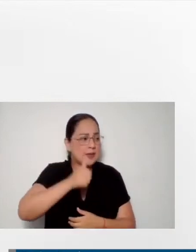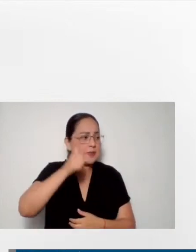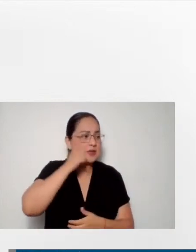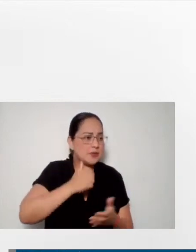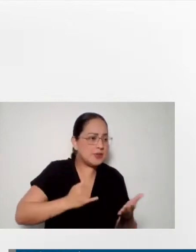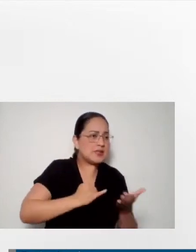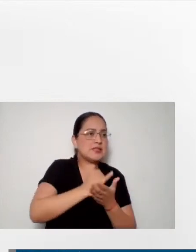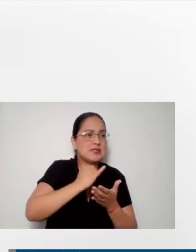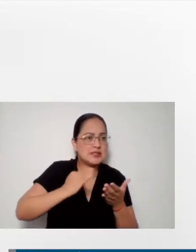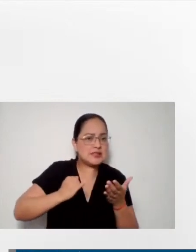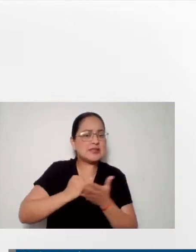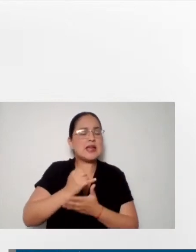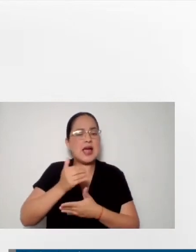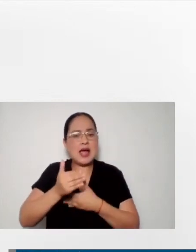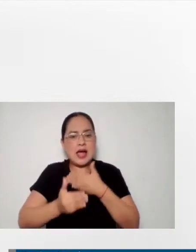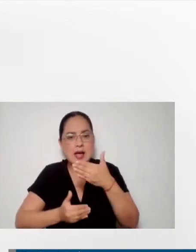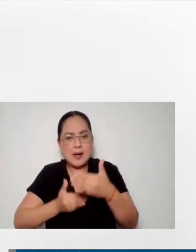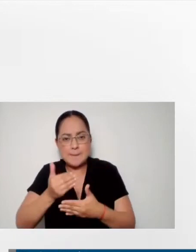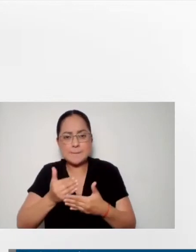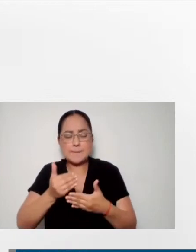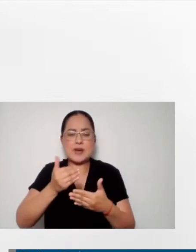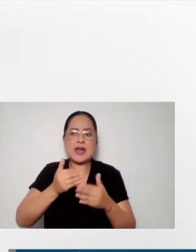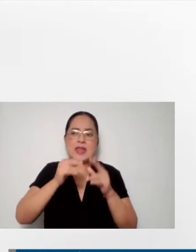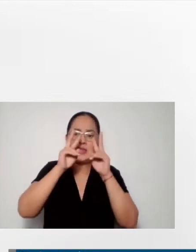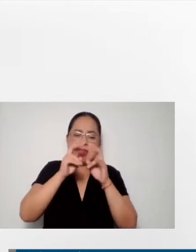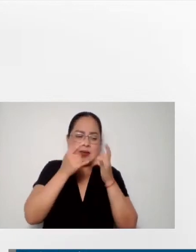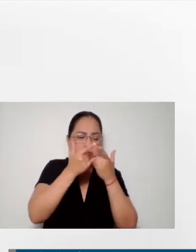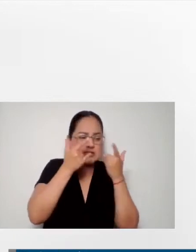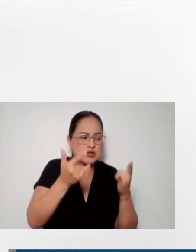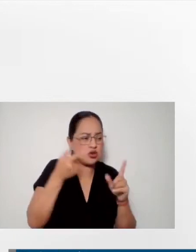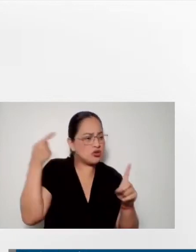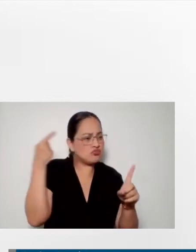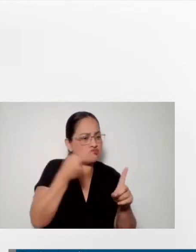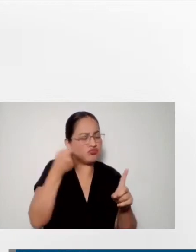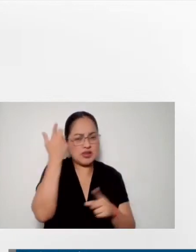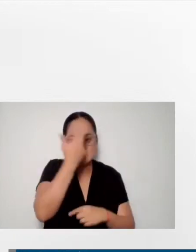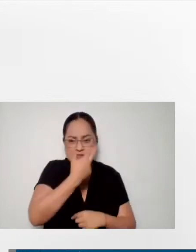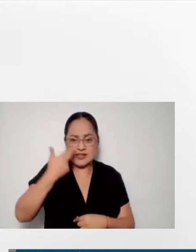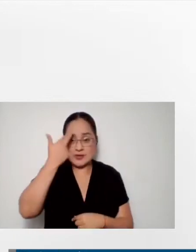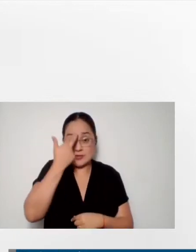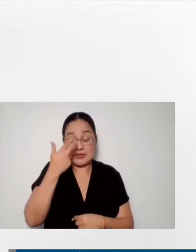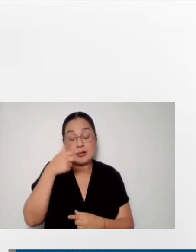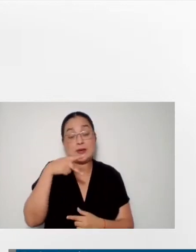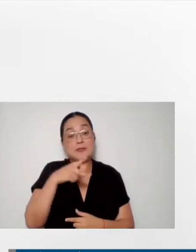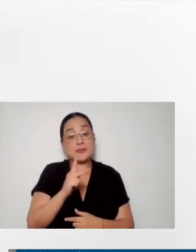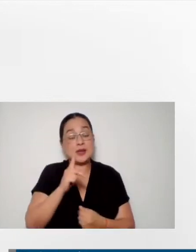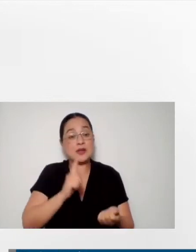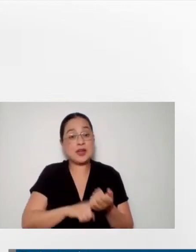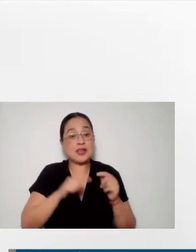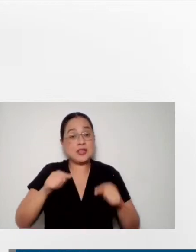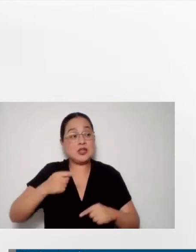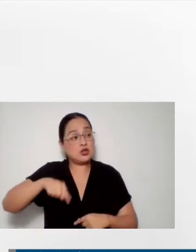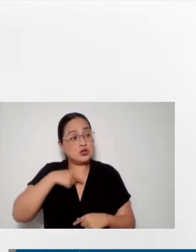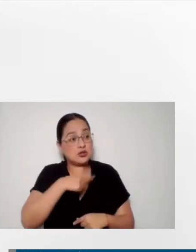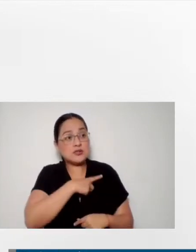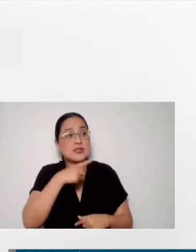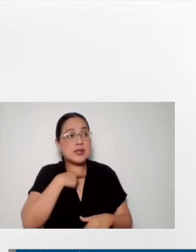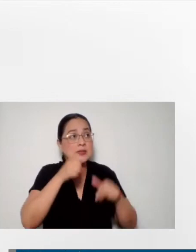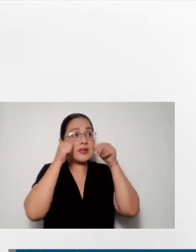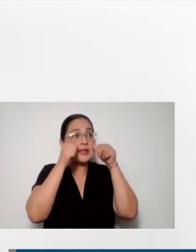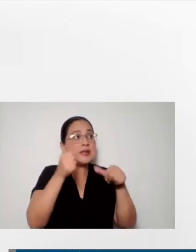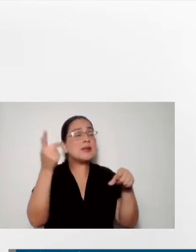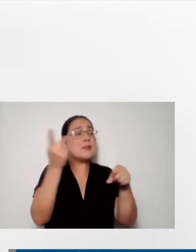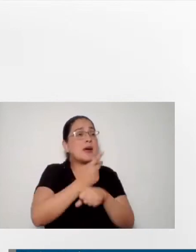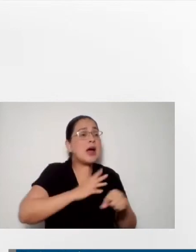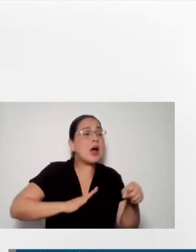van avanzando, analizan casos concretos, y nosotros desde esta labor tenemos que estar al pendiente de lo que está pasando.